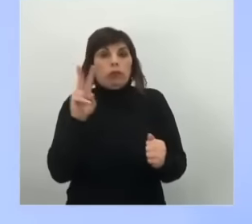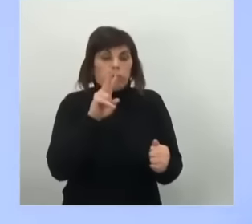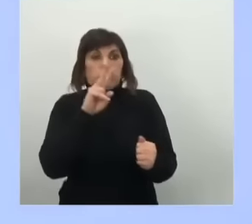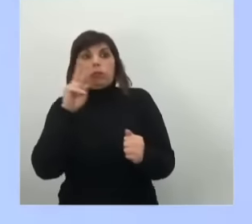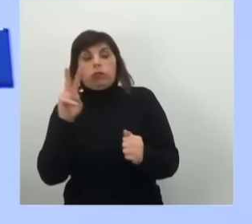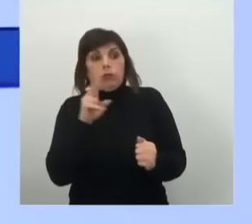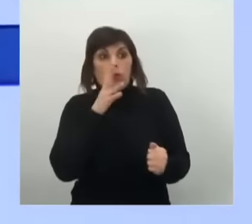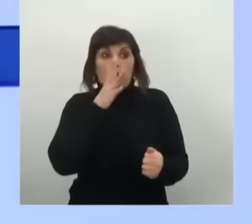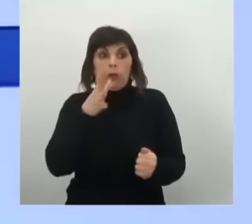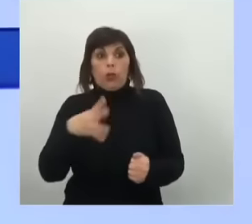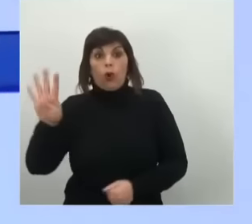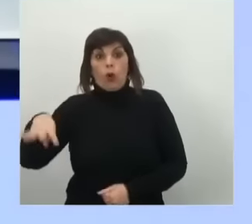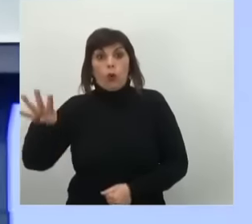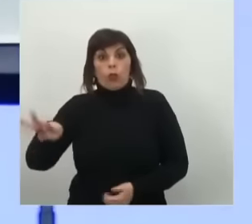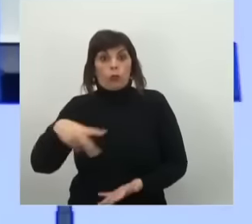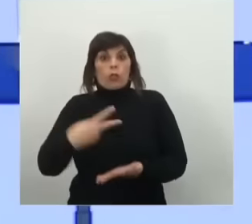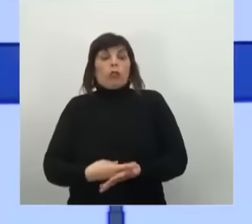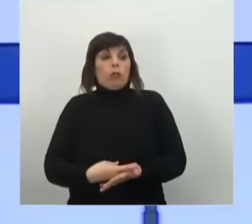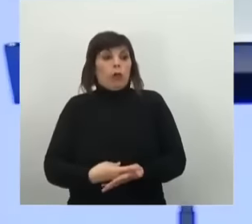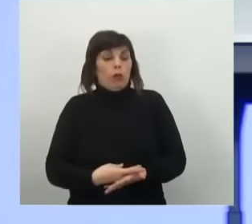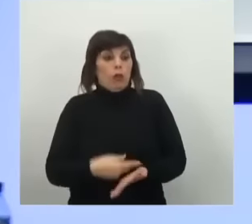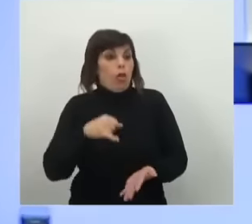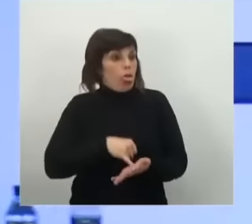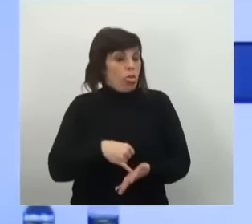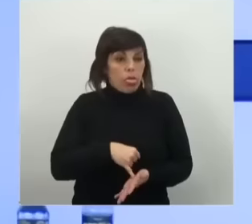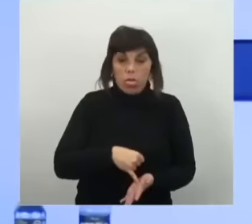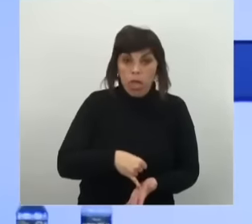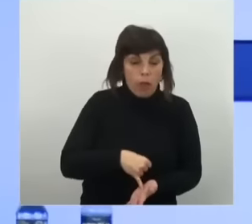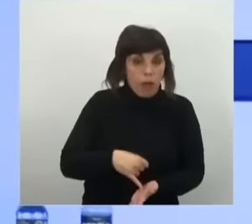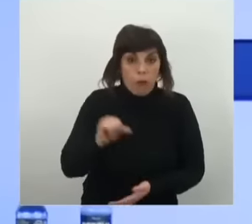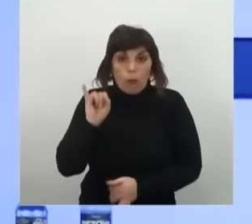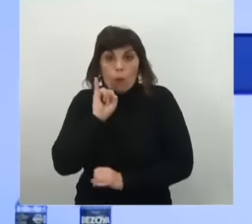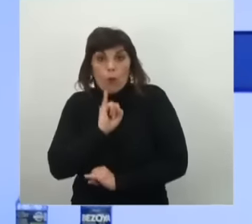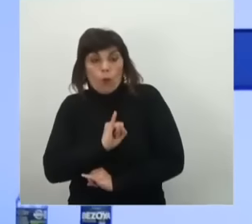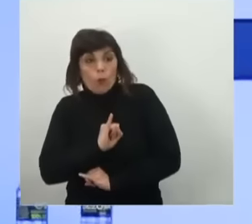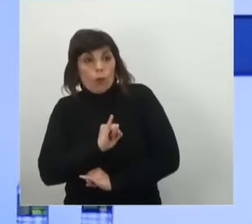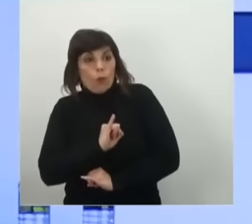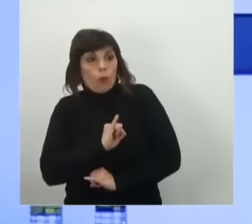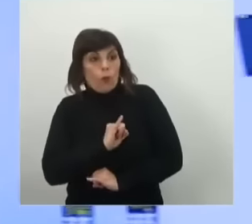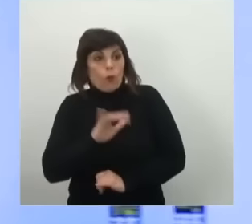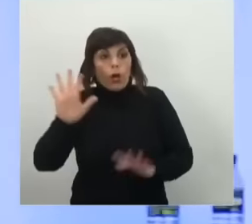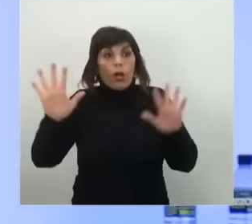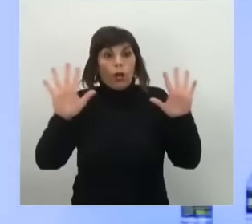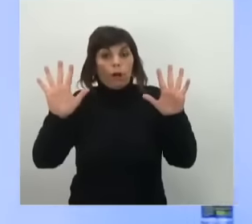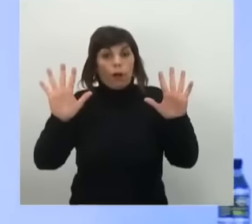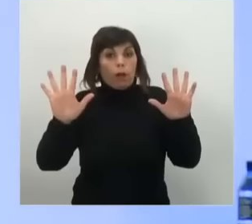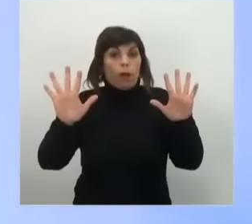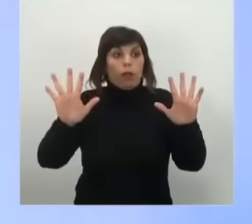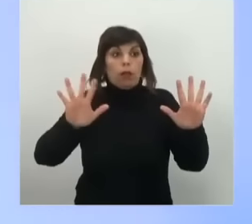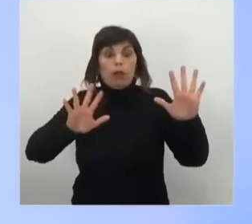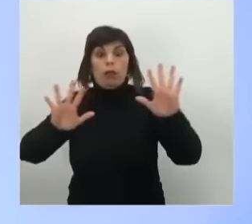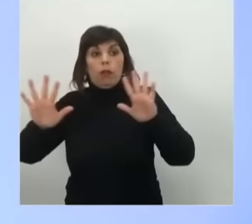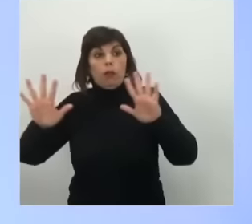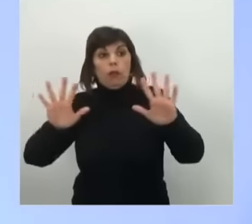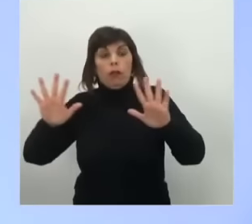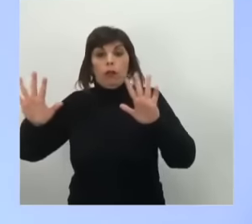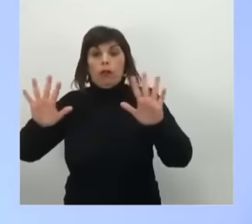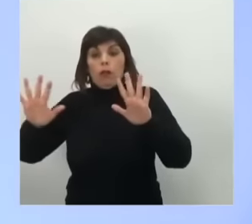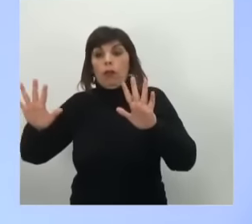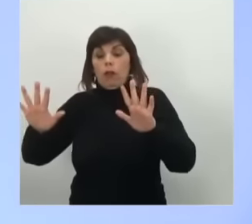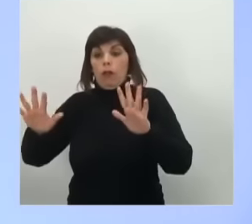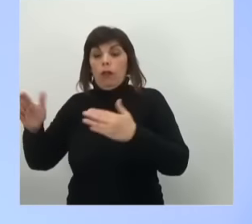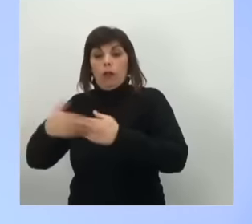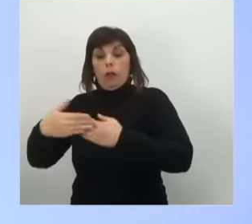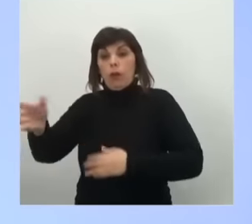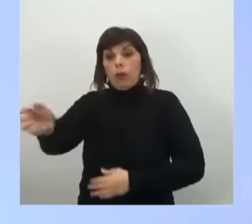cuatro meses que no utilizaba las piernas estaba bien debilitado bien flaquito y empecé a agarrarme sobre la pared abro la puerta de